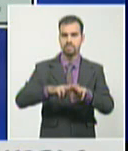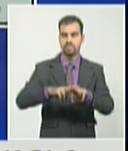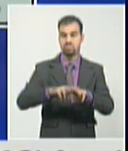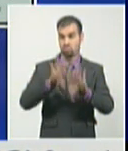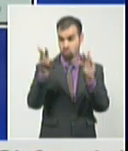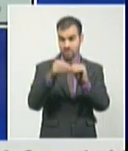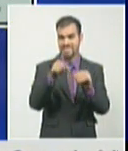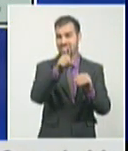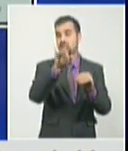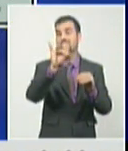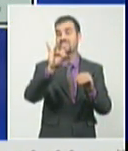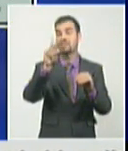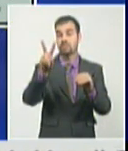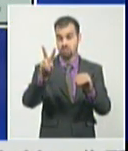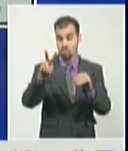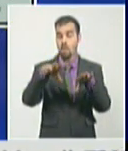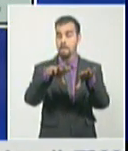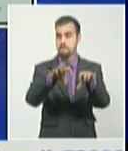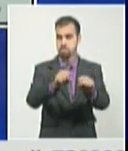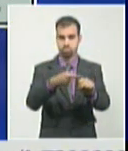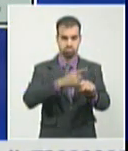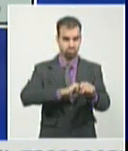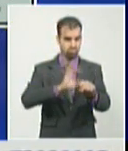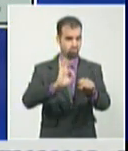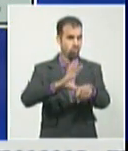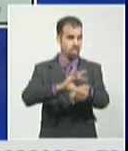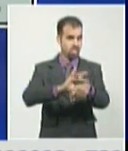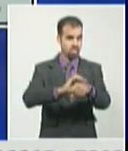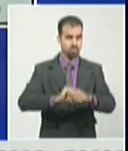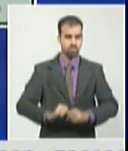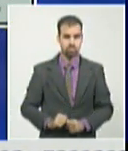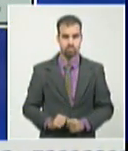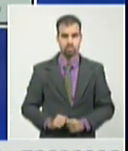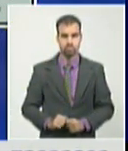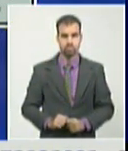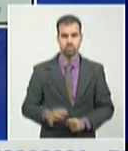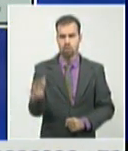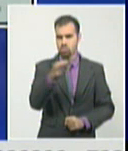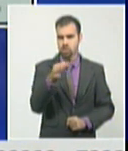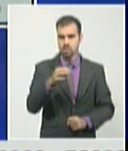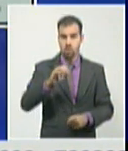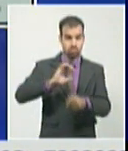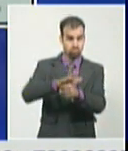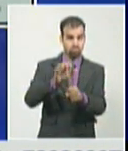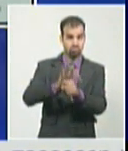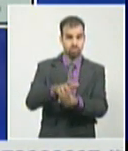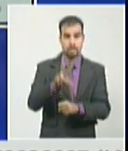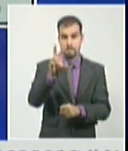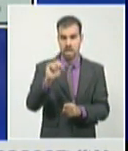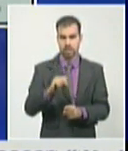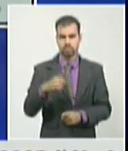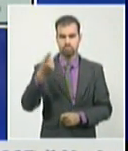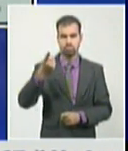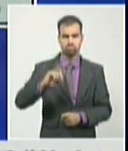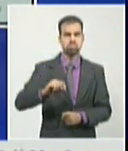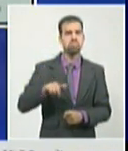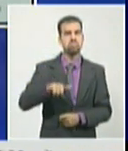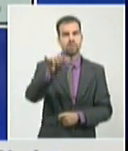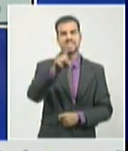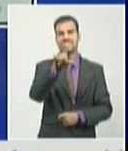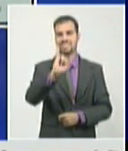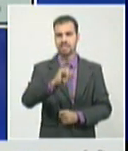diagnosticaron ayer con la cob y 19 de arroyo naranjo 20 de boyeros 16